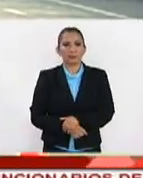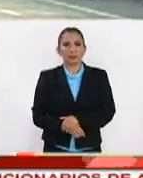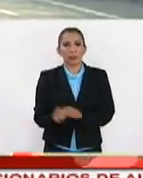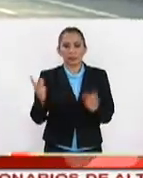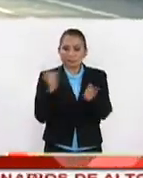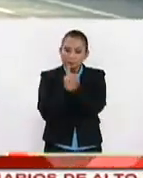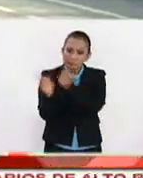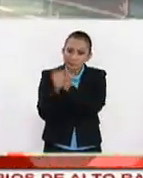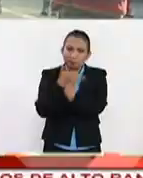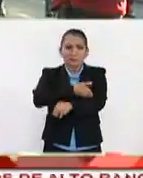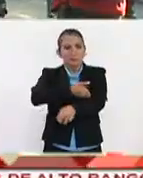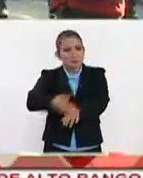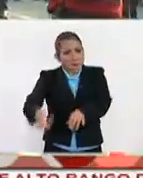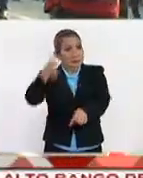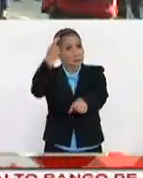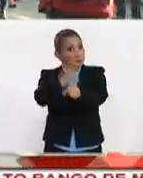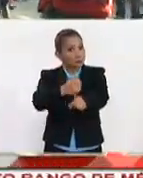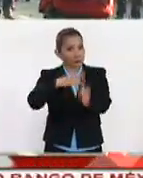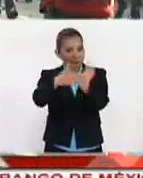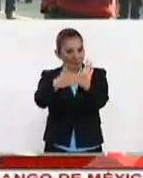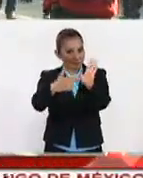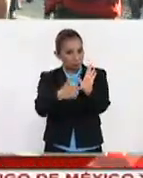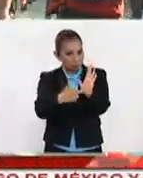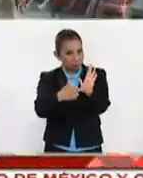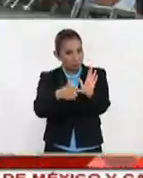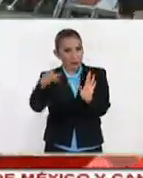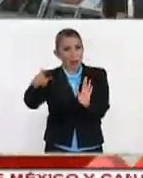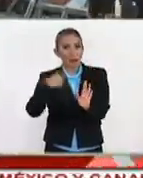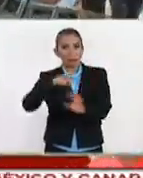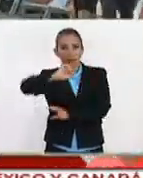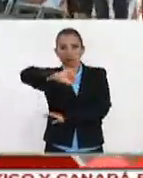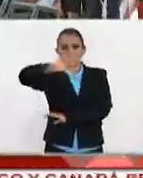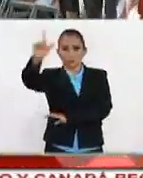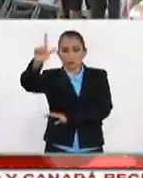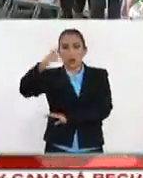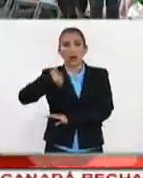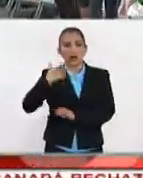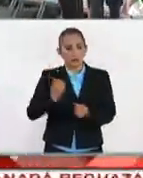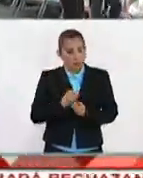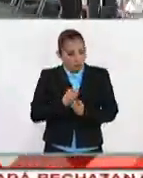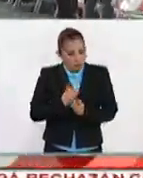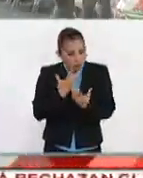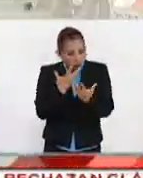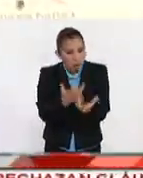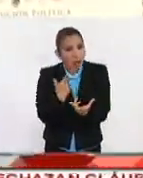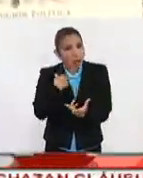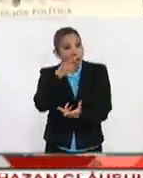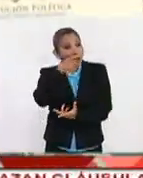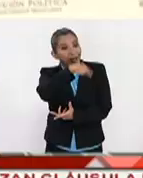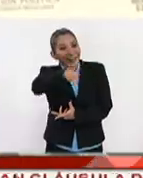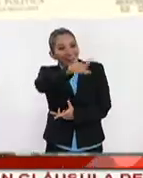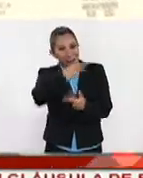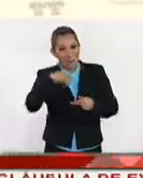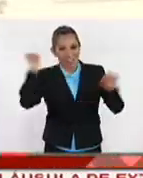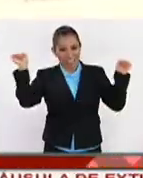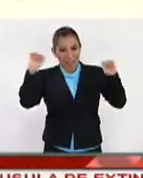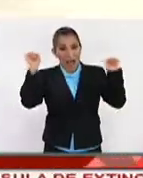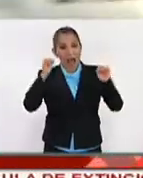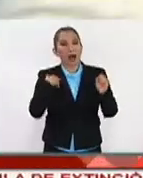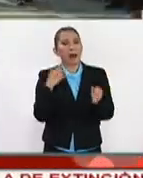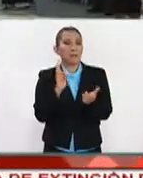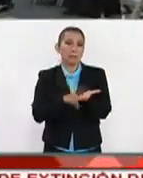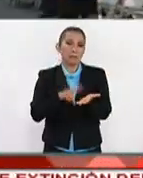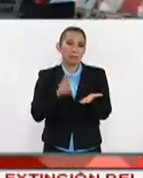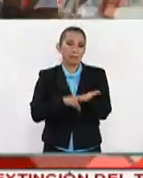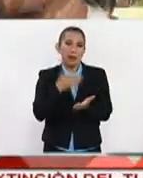la convivencia familiar fue el primer requisito, el profesionalismo y la entrega ofrecieron a los atletas su